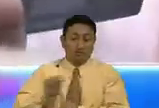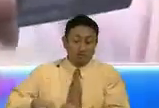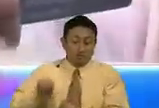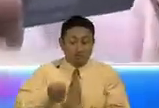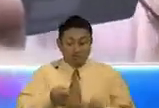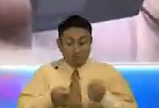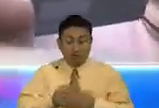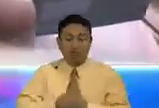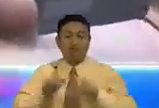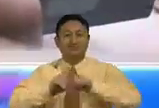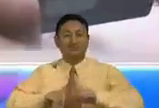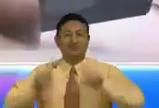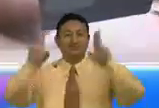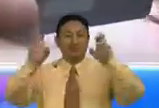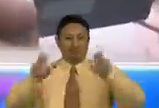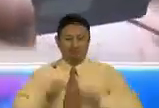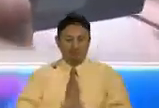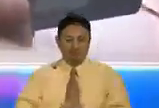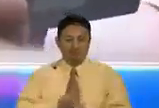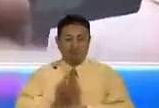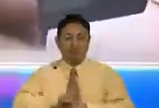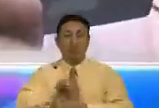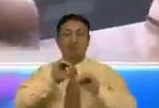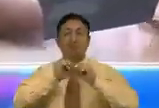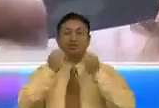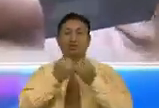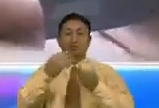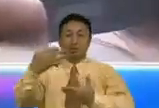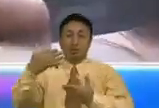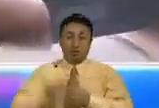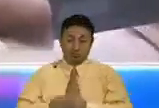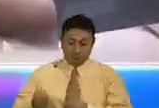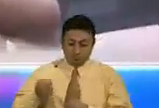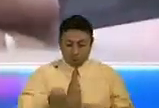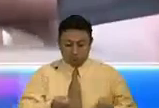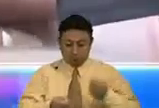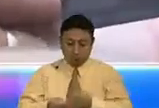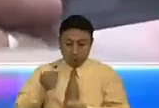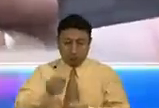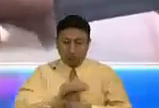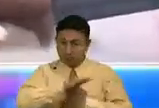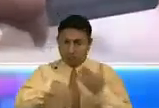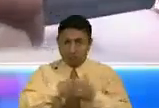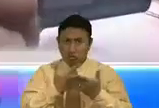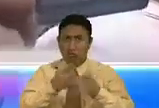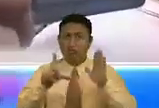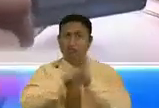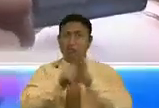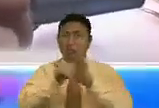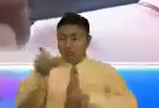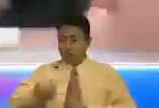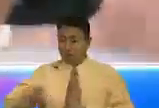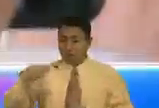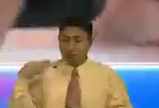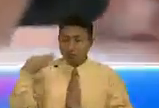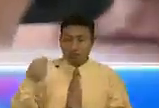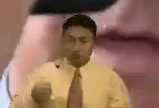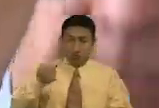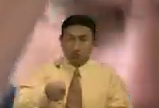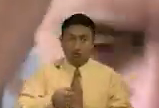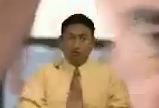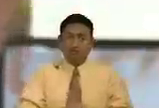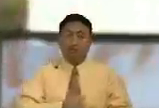de distinto tipo para la organización política, han sido absolutamente voluntarias. Andrés Páez